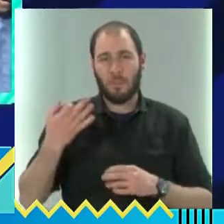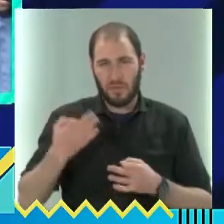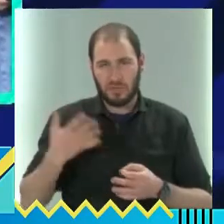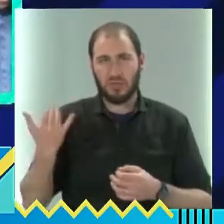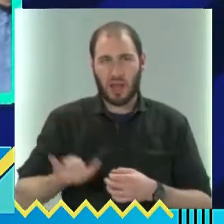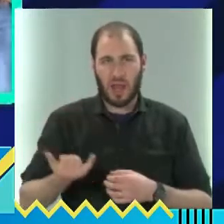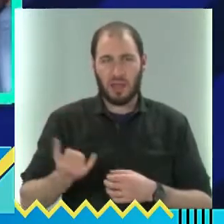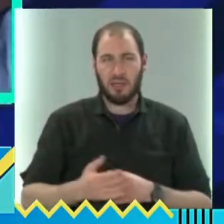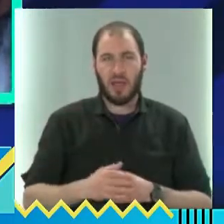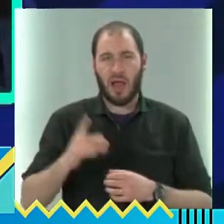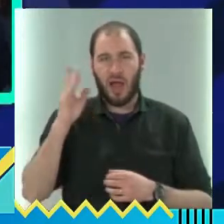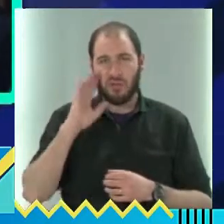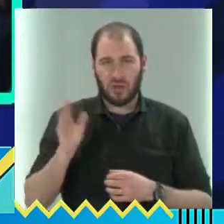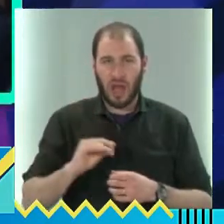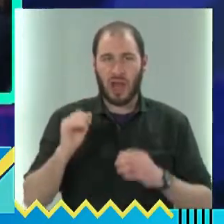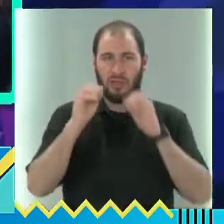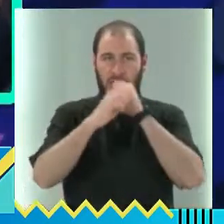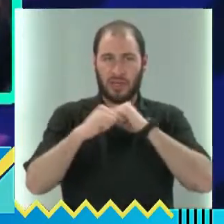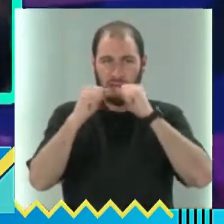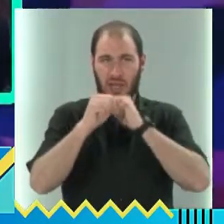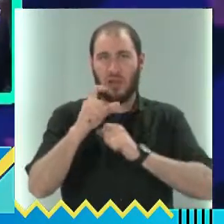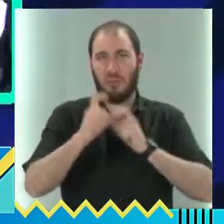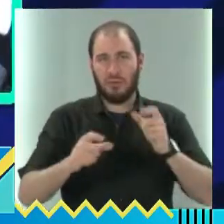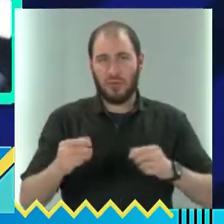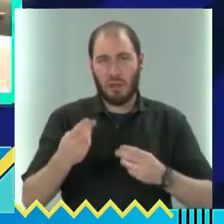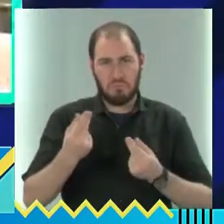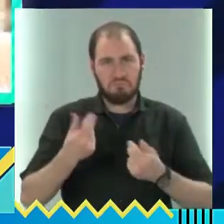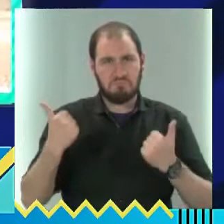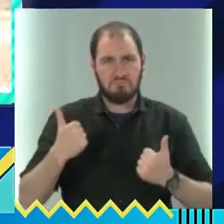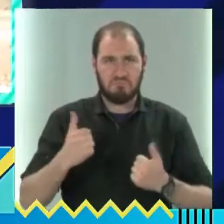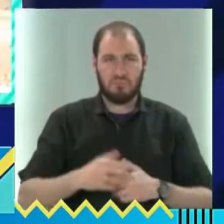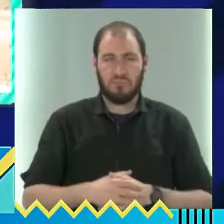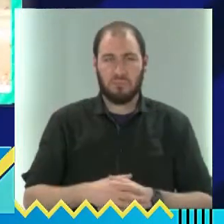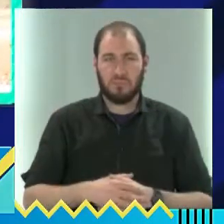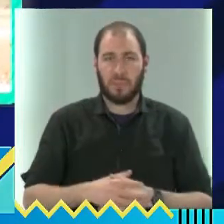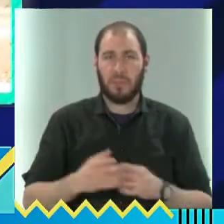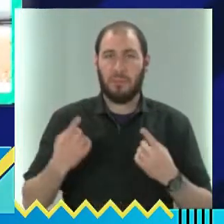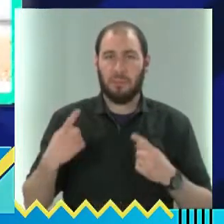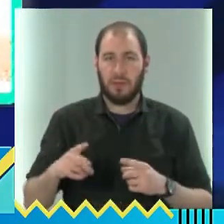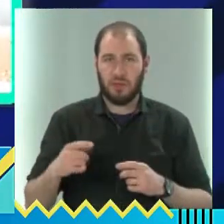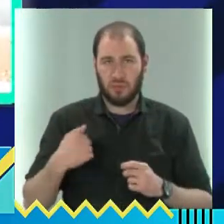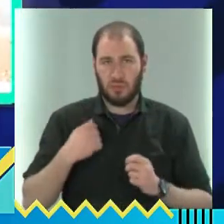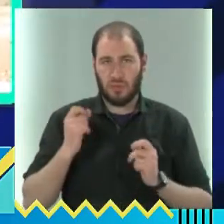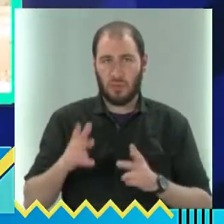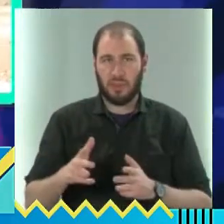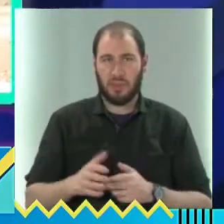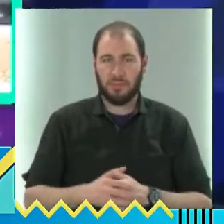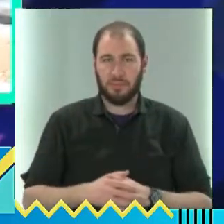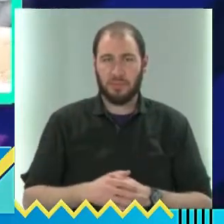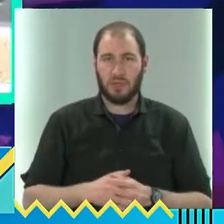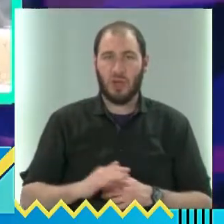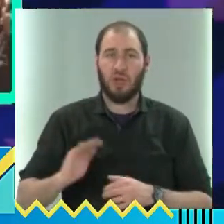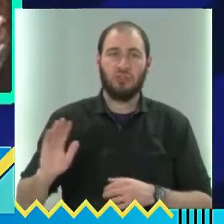profesionales, abogados, ingenieros, gente económicamente muy bien parada, pero quiero decirle algo,